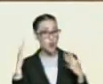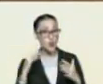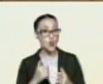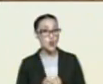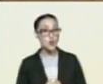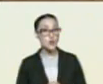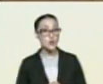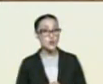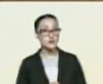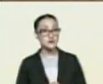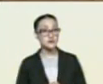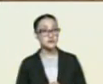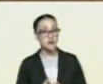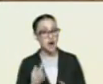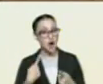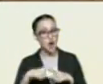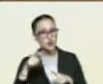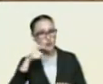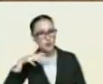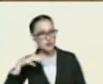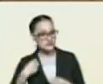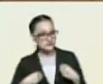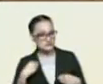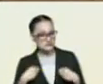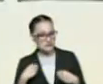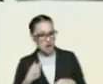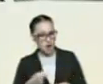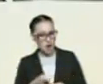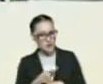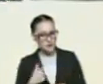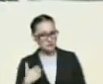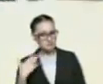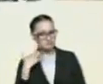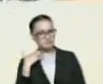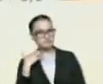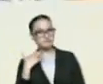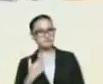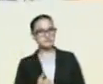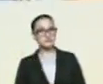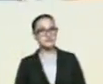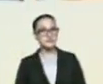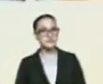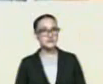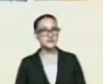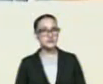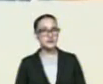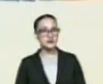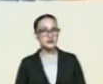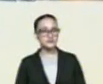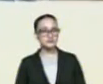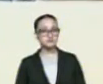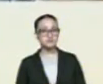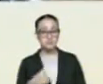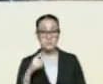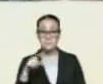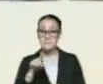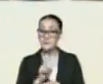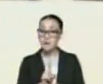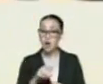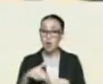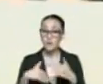empiezan a hacer preocupación para sus gobiernos imperiales. Primero vieron un proceso constituyente, el